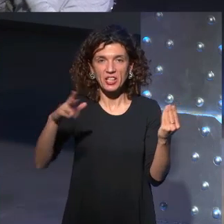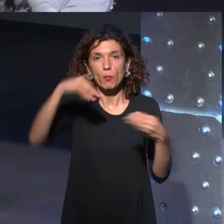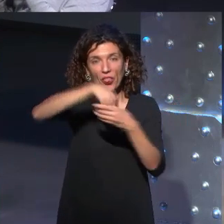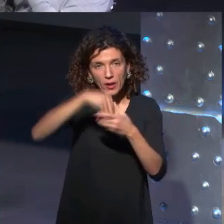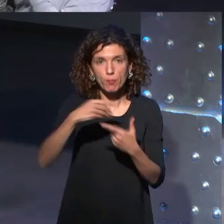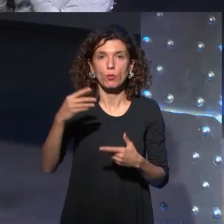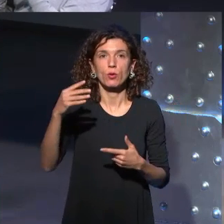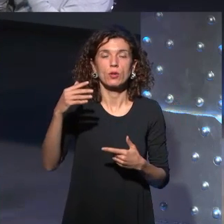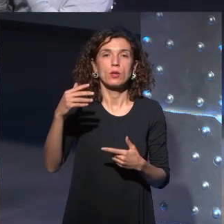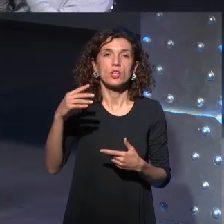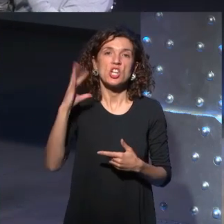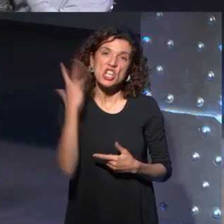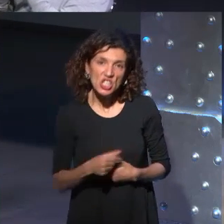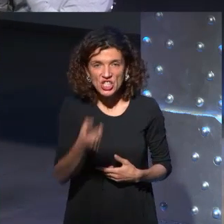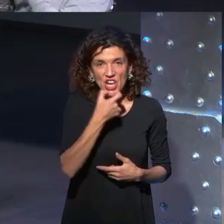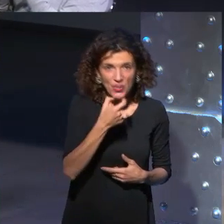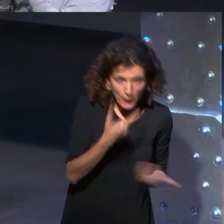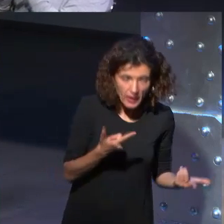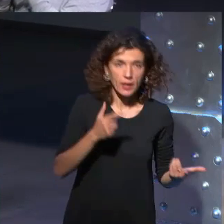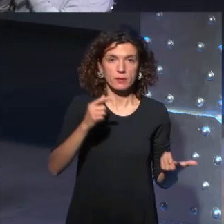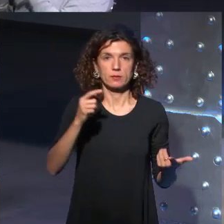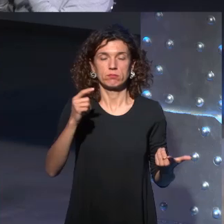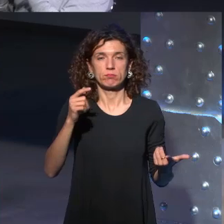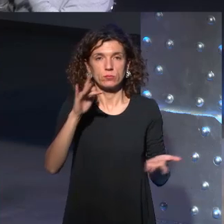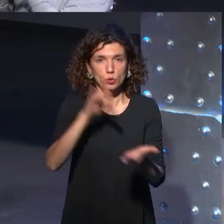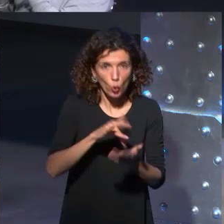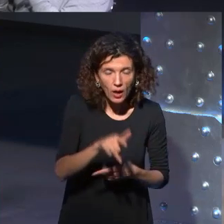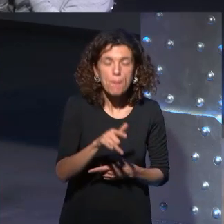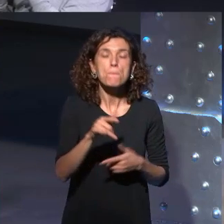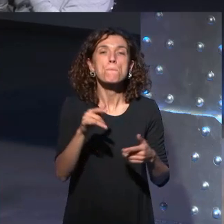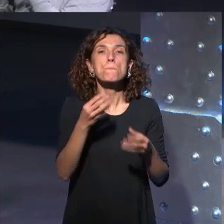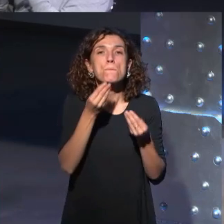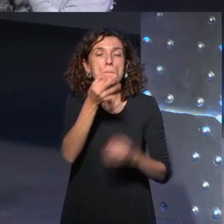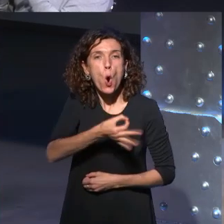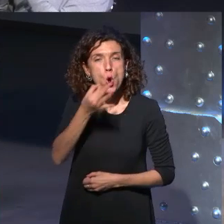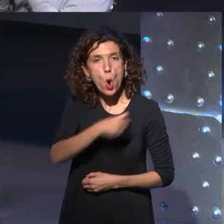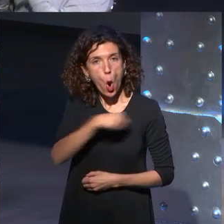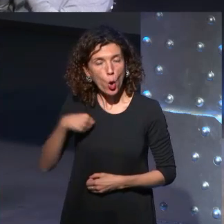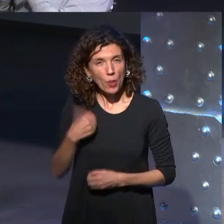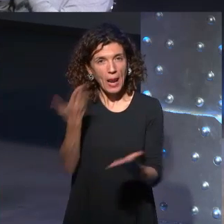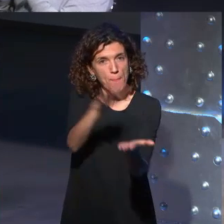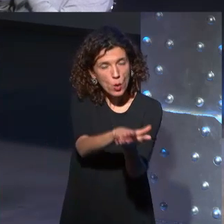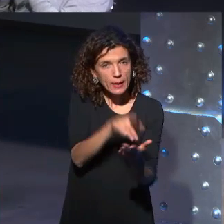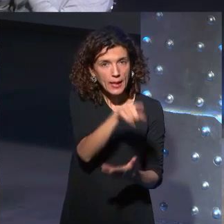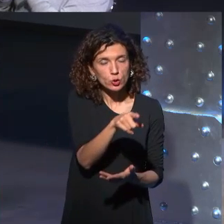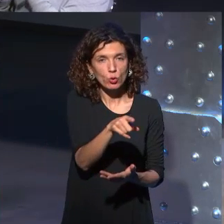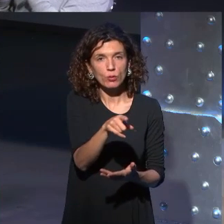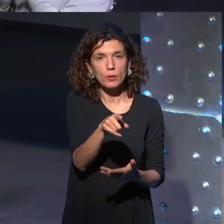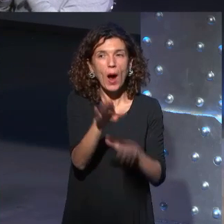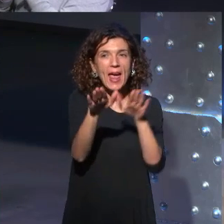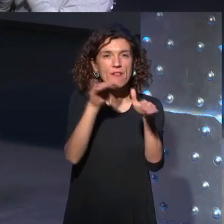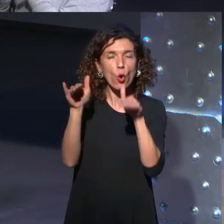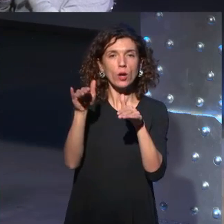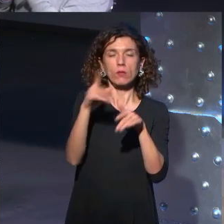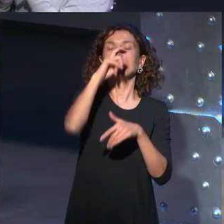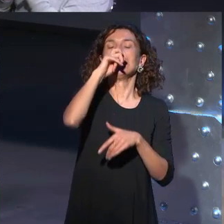Faulkner, a Shakespeare, a Rulfo, cuando está en ese monólogo de la muerte. Eso es increíble, porque es que le